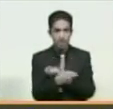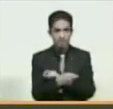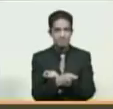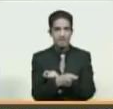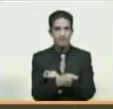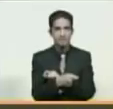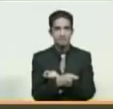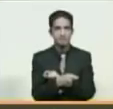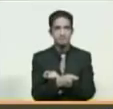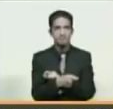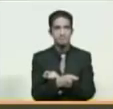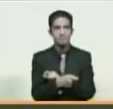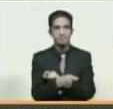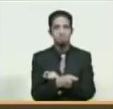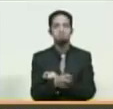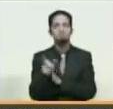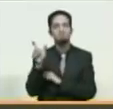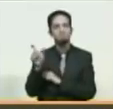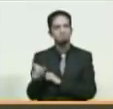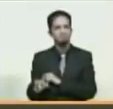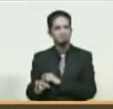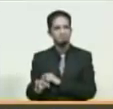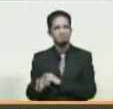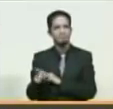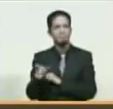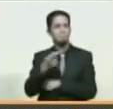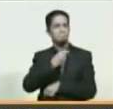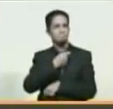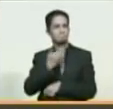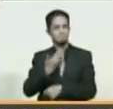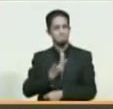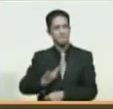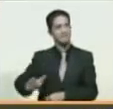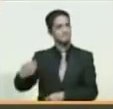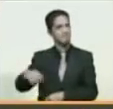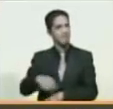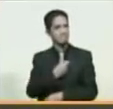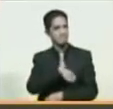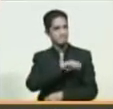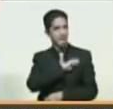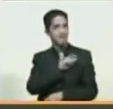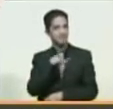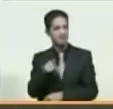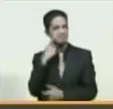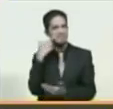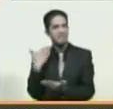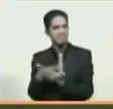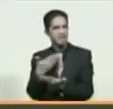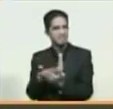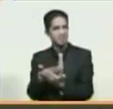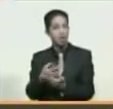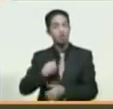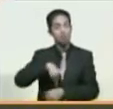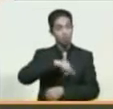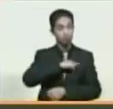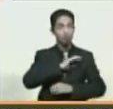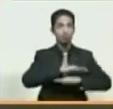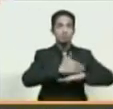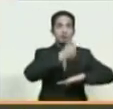el expresidente José Luis Rodríguez Zapatero, nos encontrábamos los representantes del gobierno